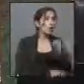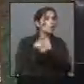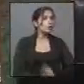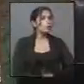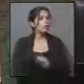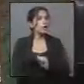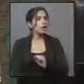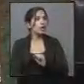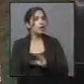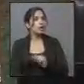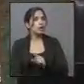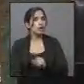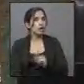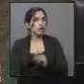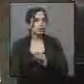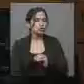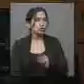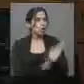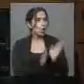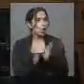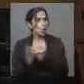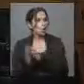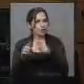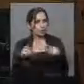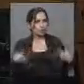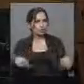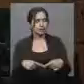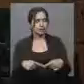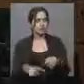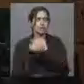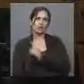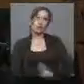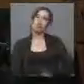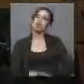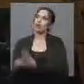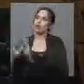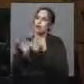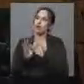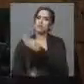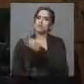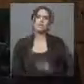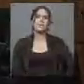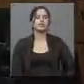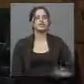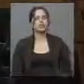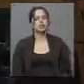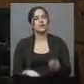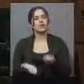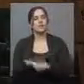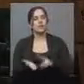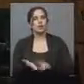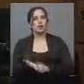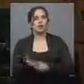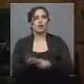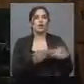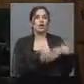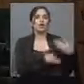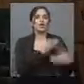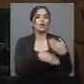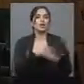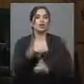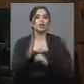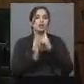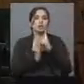Castro. Por favor, ordena la sala. Diputado Castro, detenga la patria. Gracias, presidente. La verdad es que... ...en el avance y el